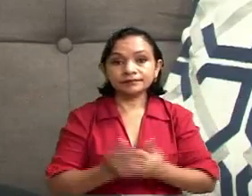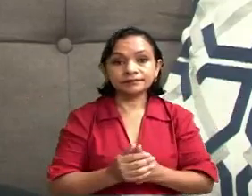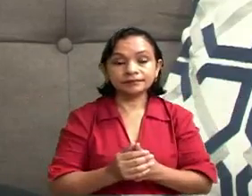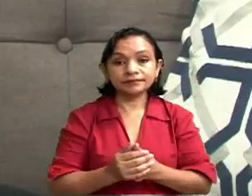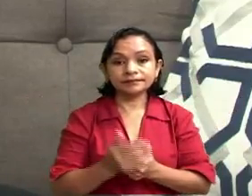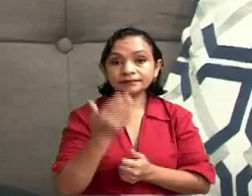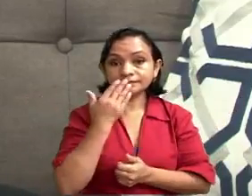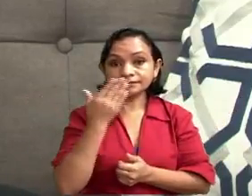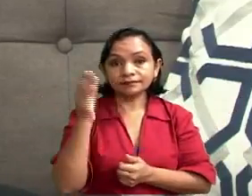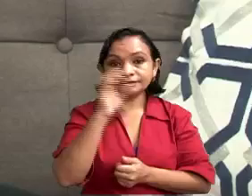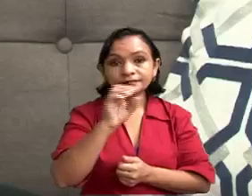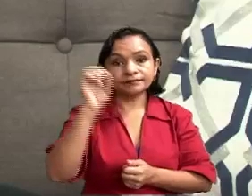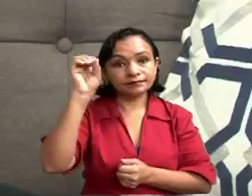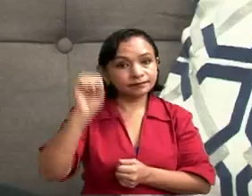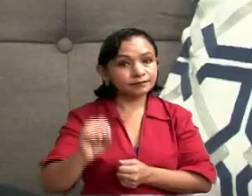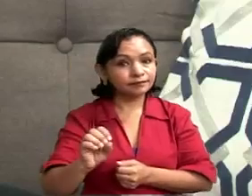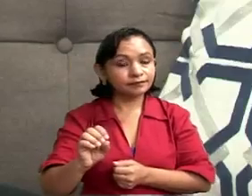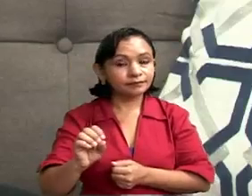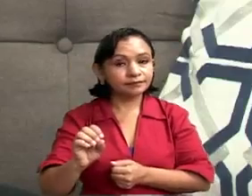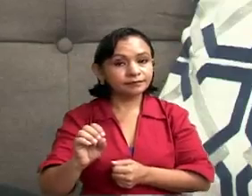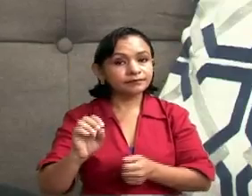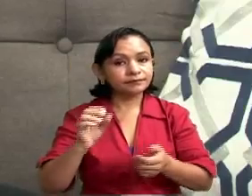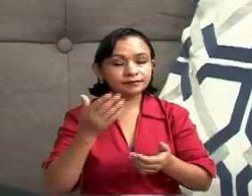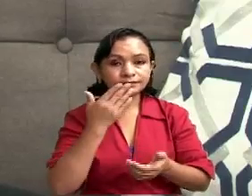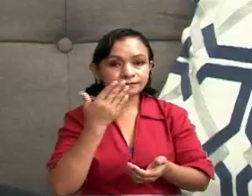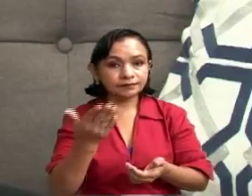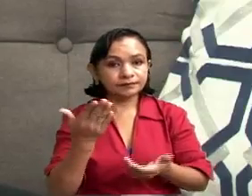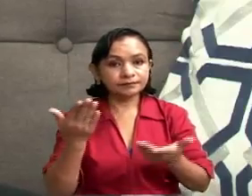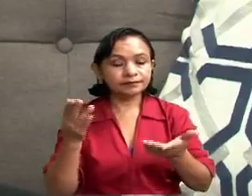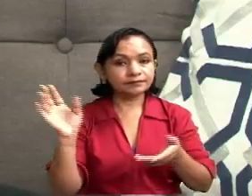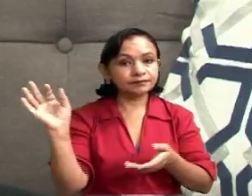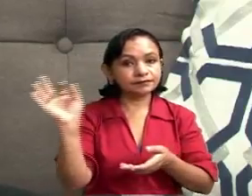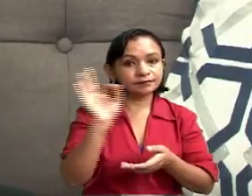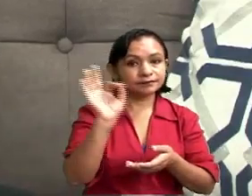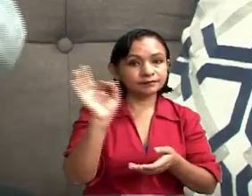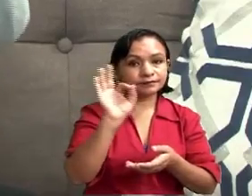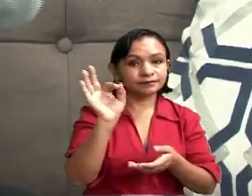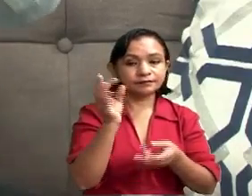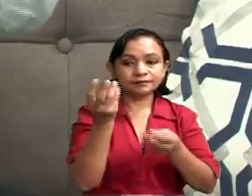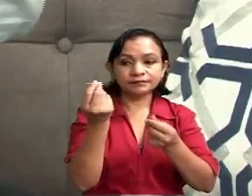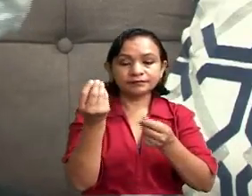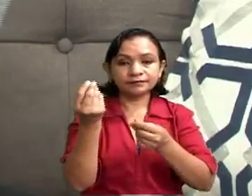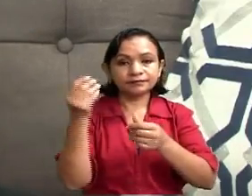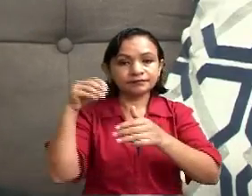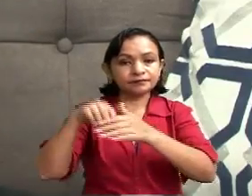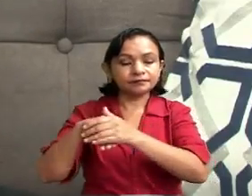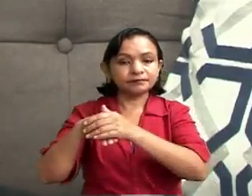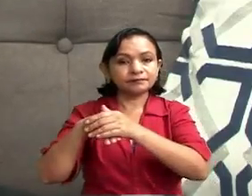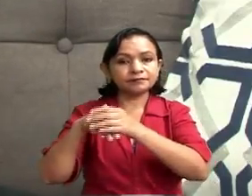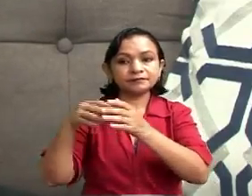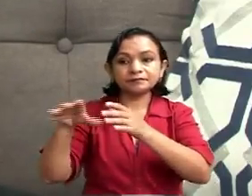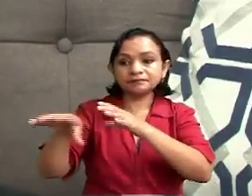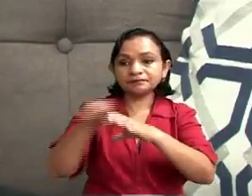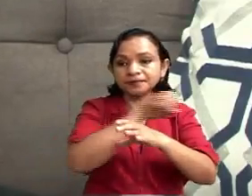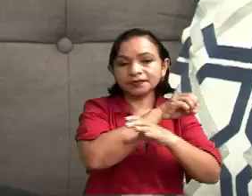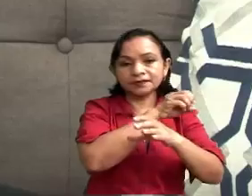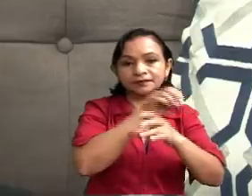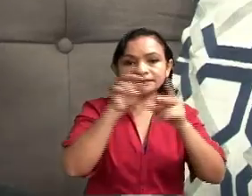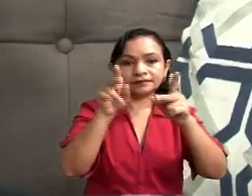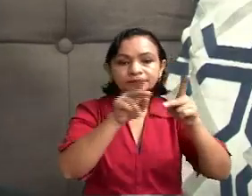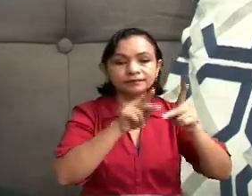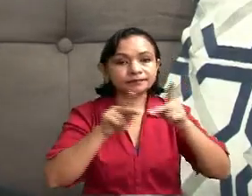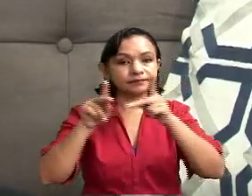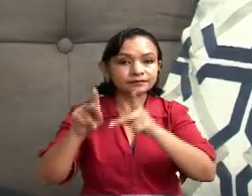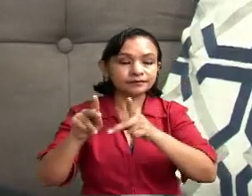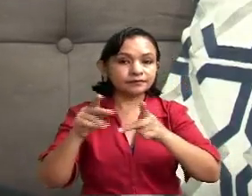buenas tasas y que les resultara atractivo. Es decir, es una forma de recuperar los depósitos que sacaron los